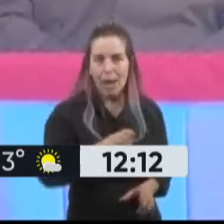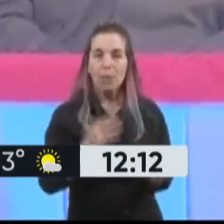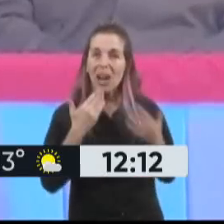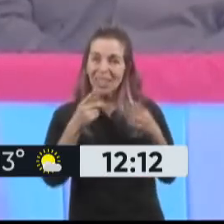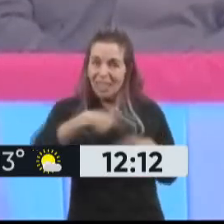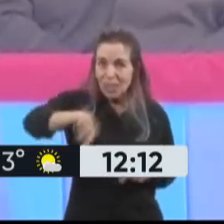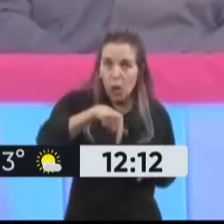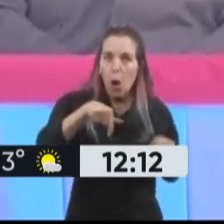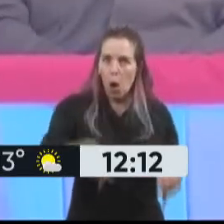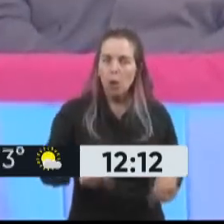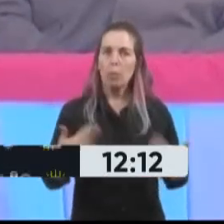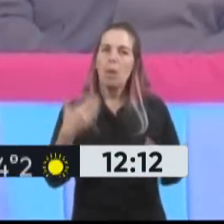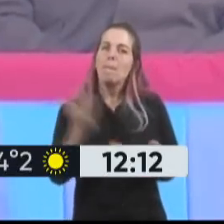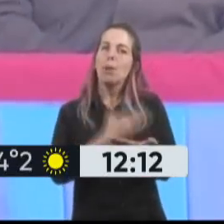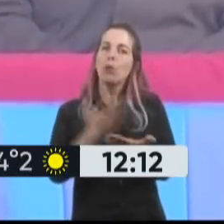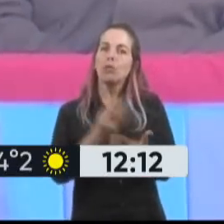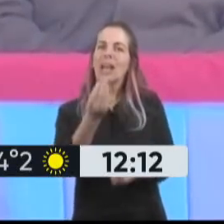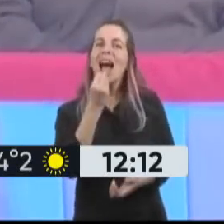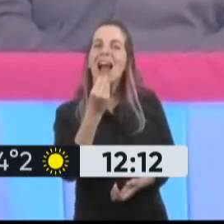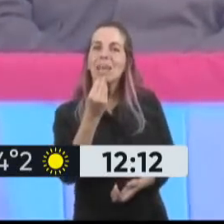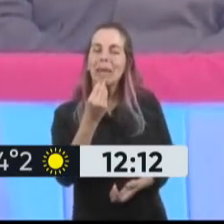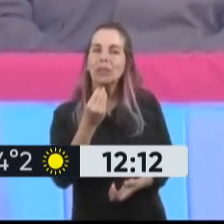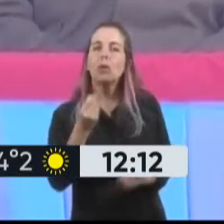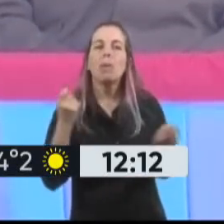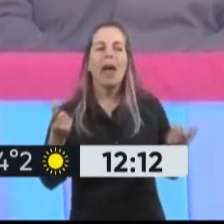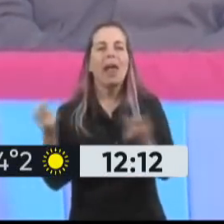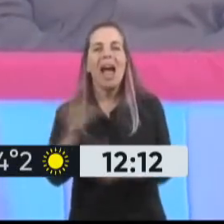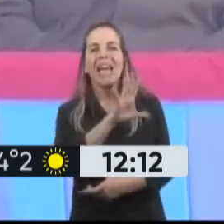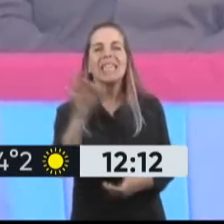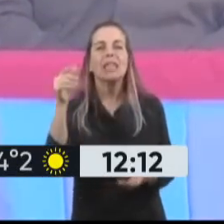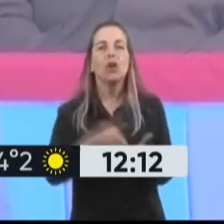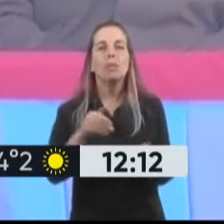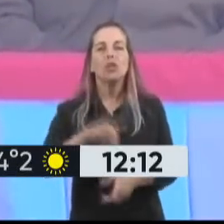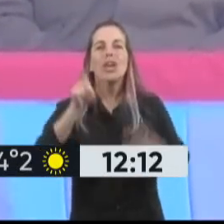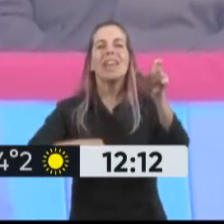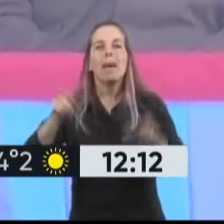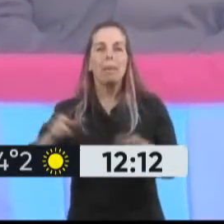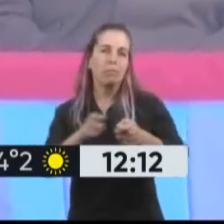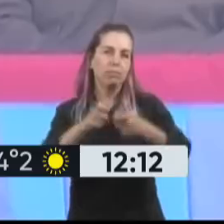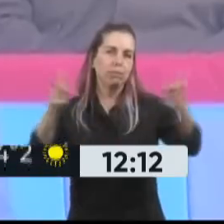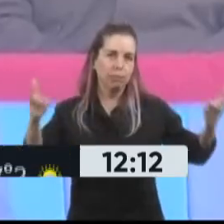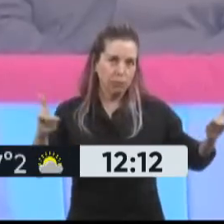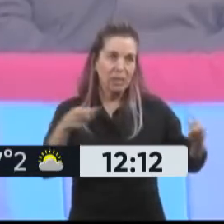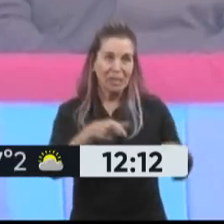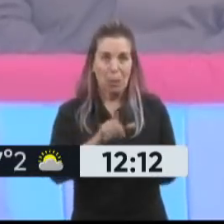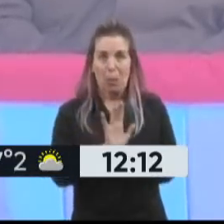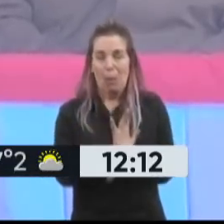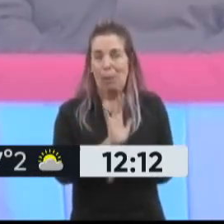hoy podemos producir alimentos para 500 millones de personas, algo que casi debería ser considerado un